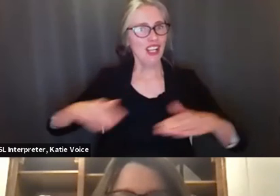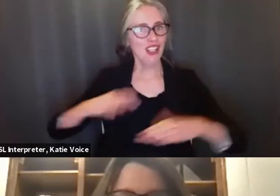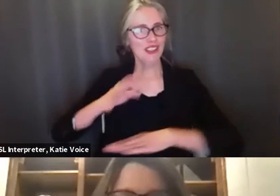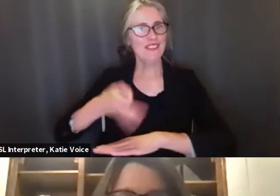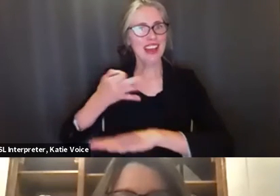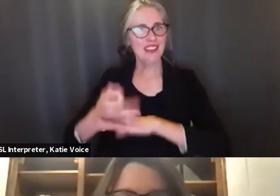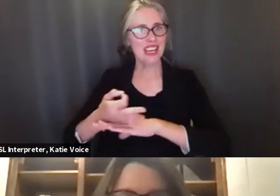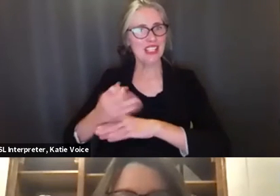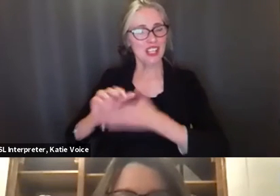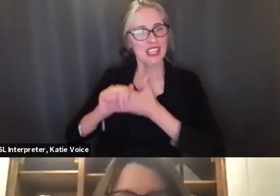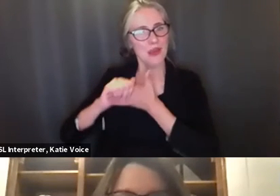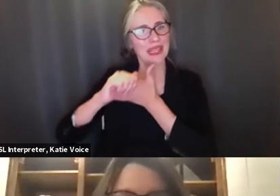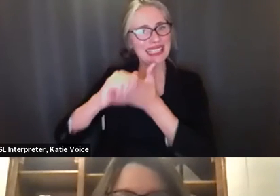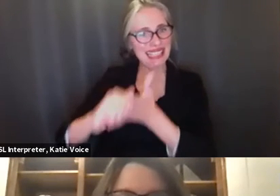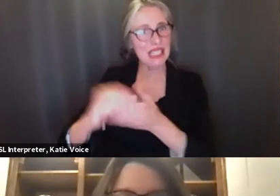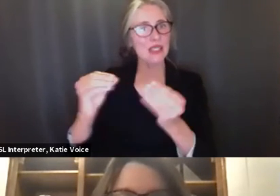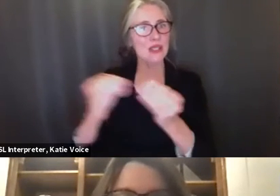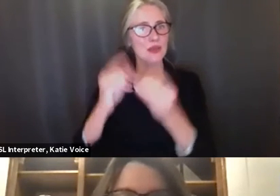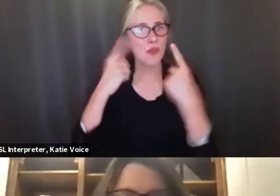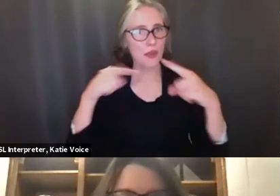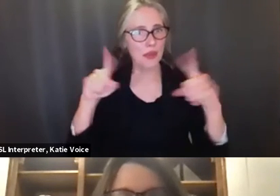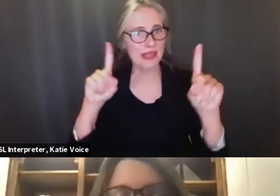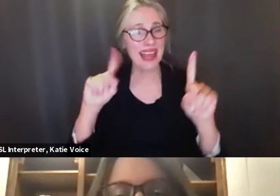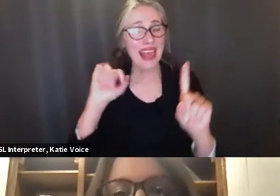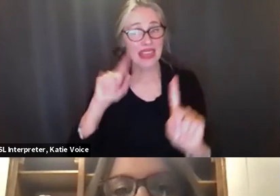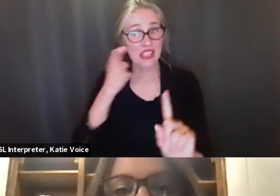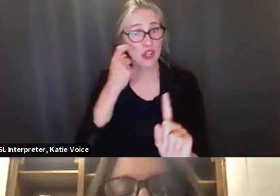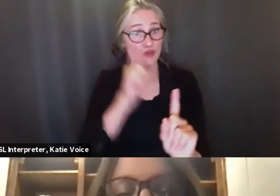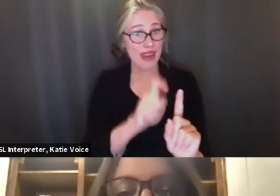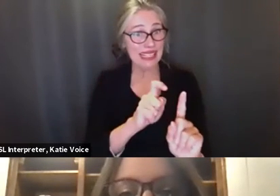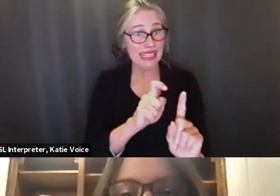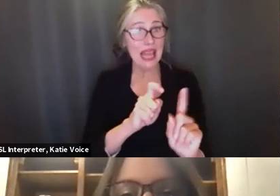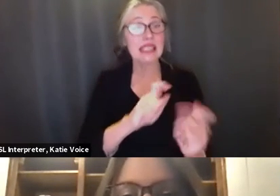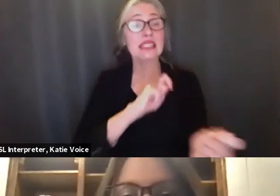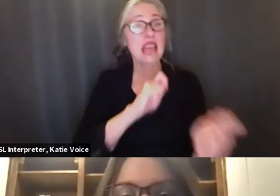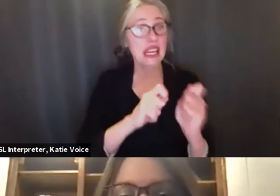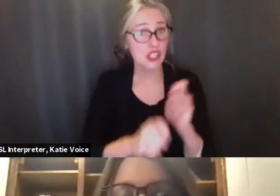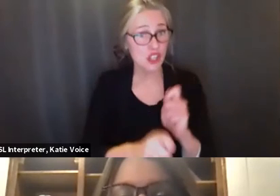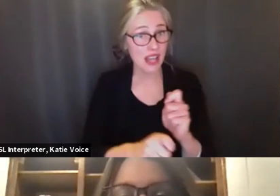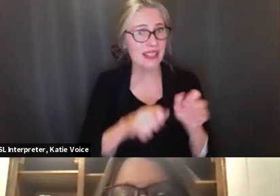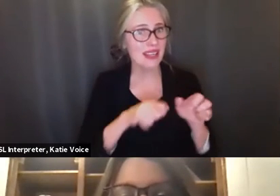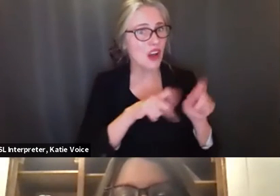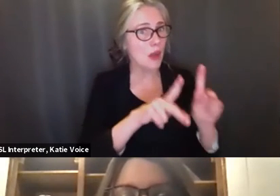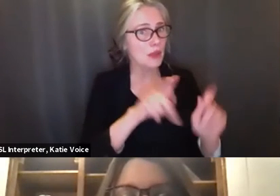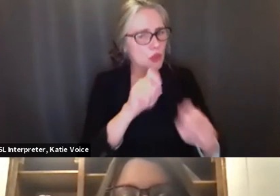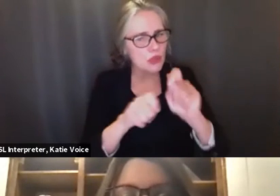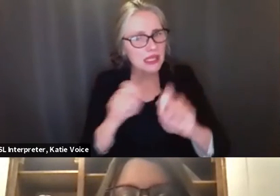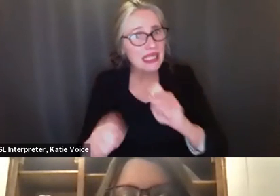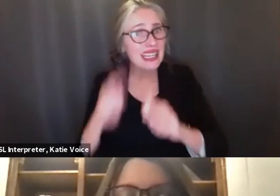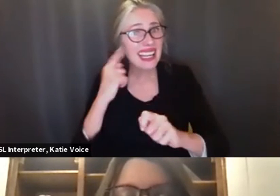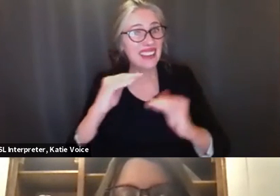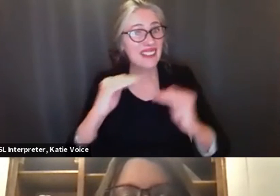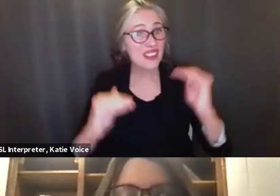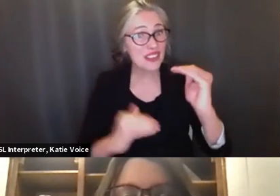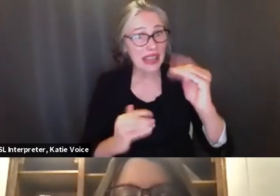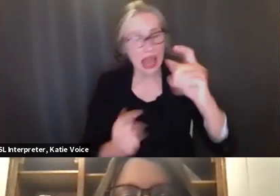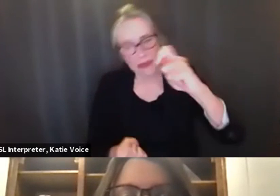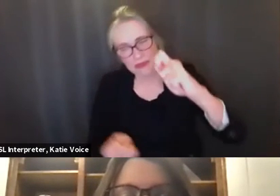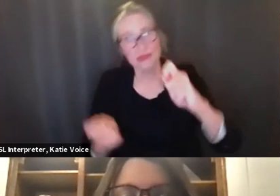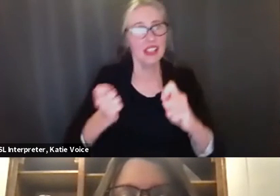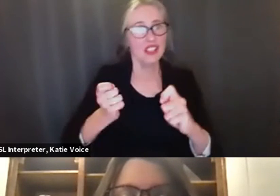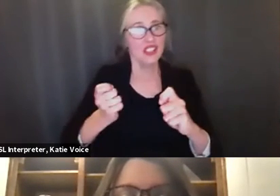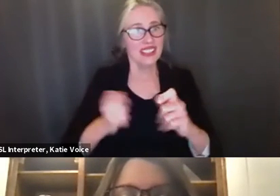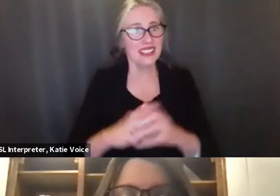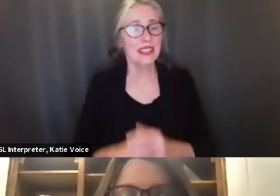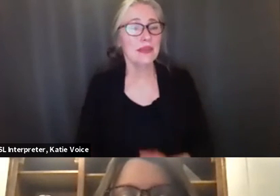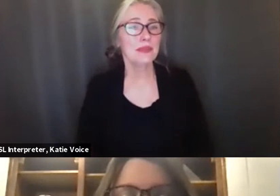a ayudar más adelante. Esto incluye reconocer, nombrar y ajustar esas brechas de oportunidades,